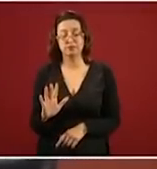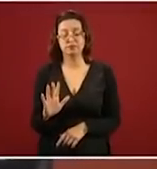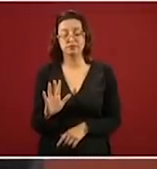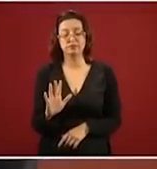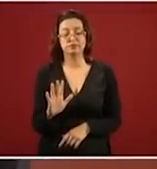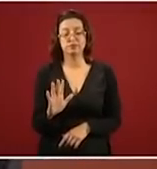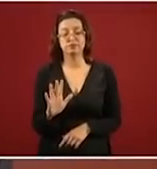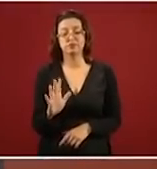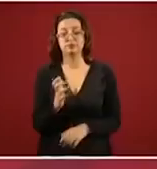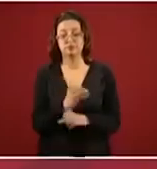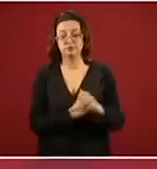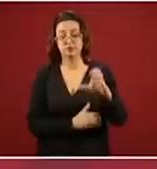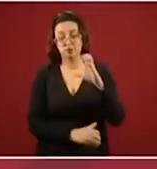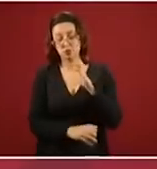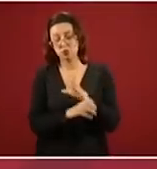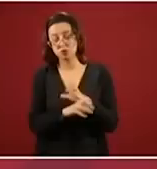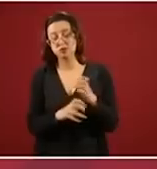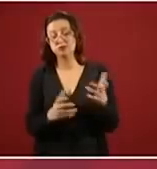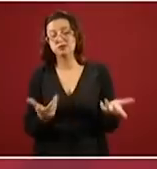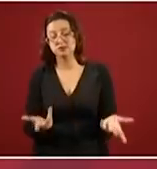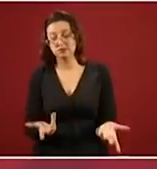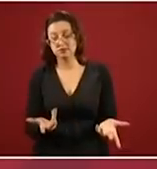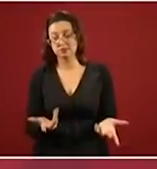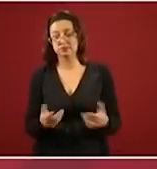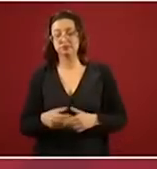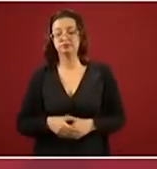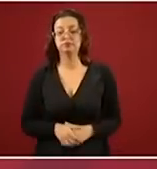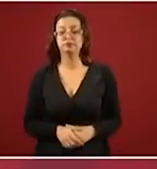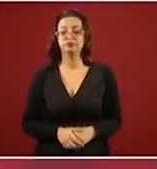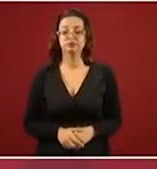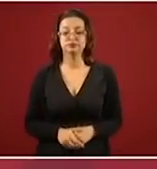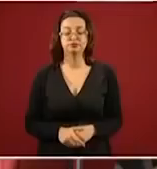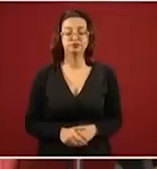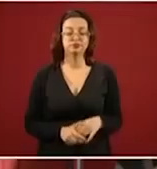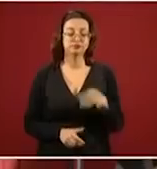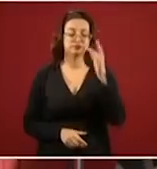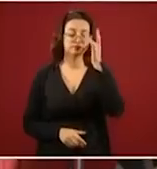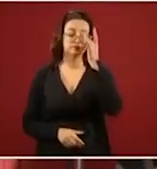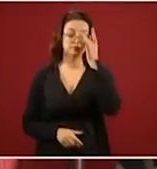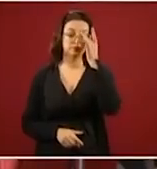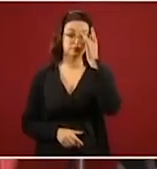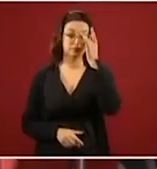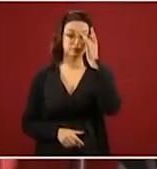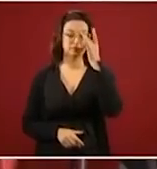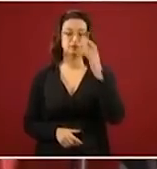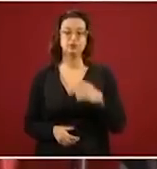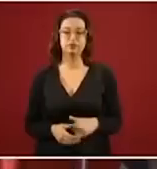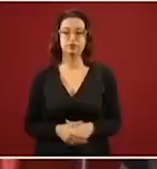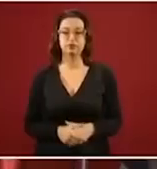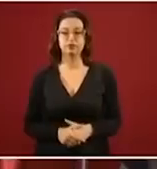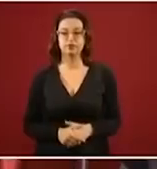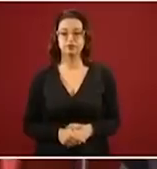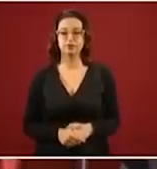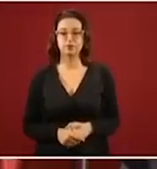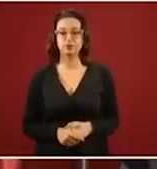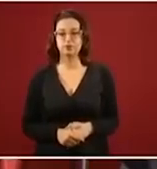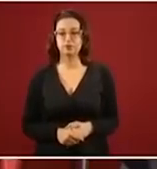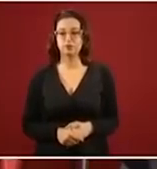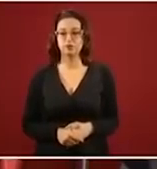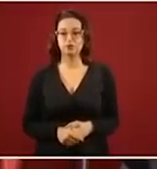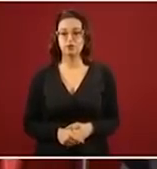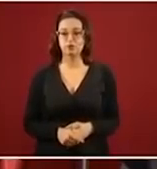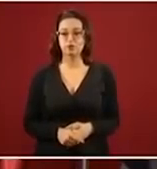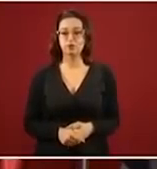lo de los bienes y otros factores del mundo como manlio fabio beltrones por